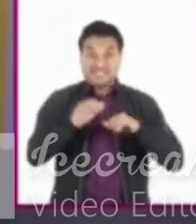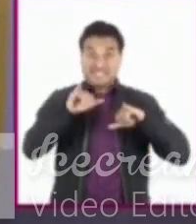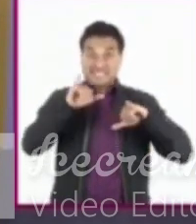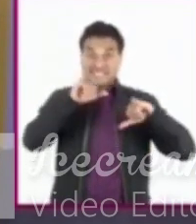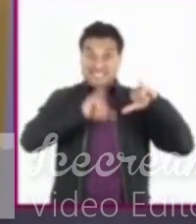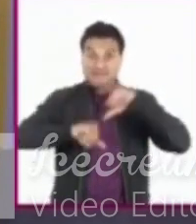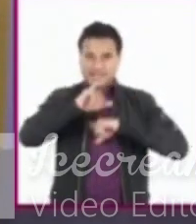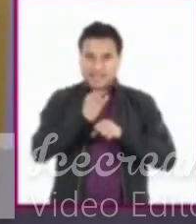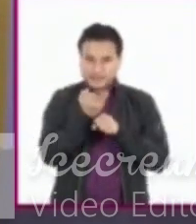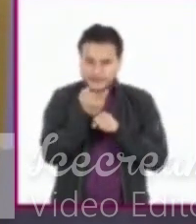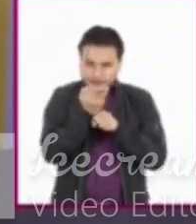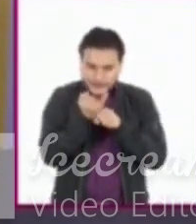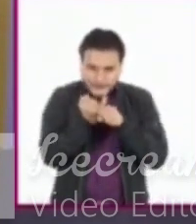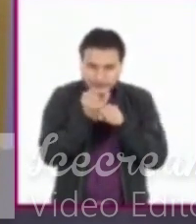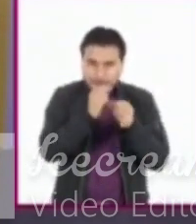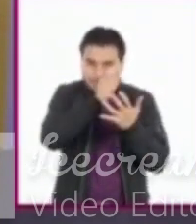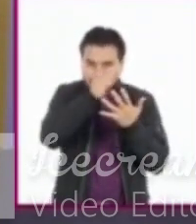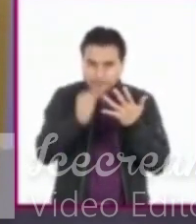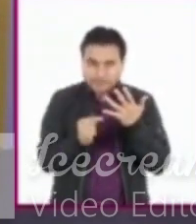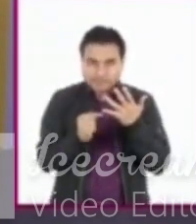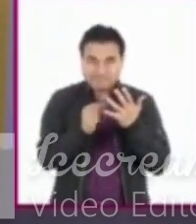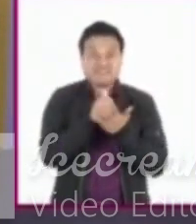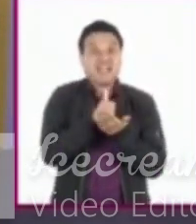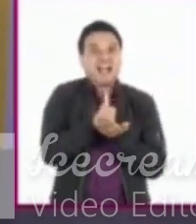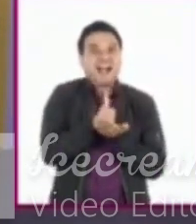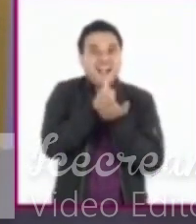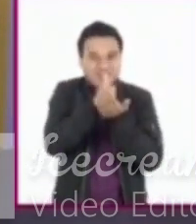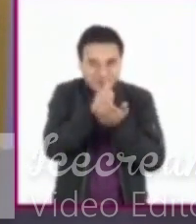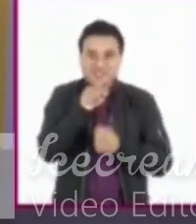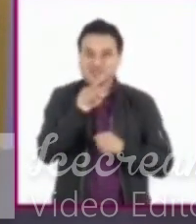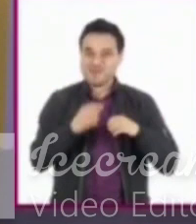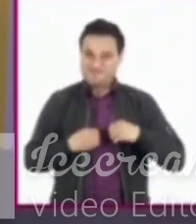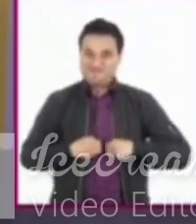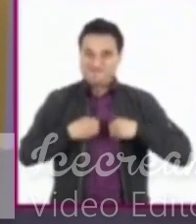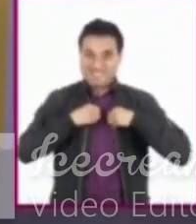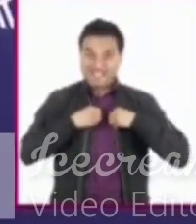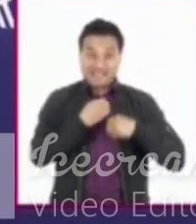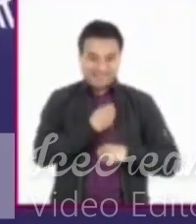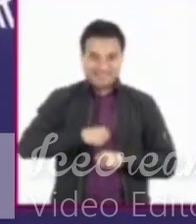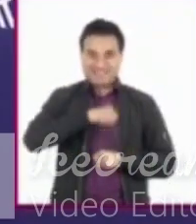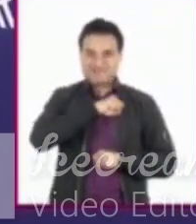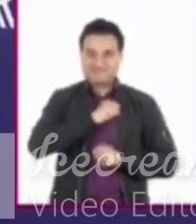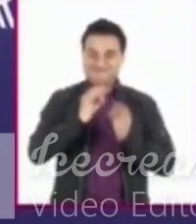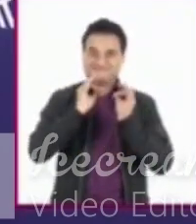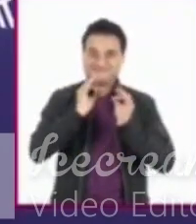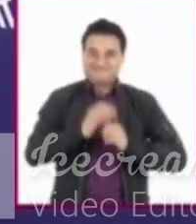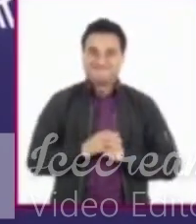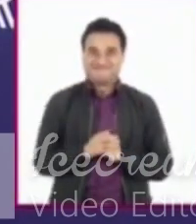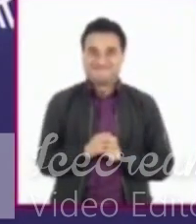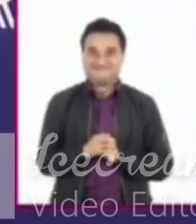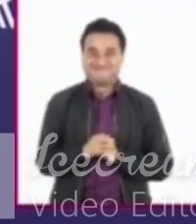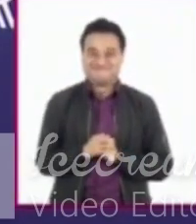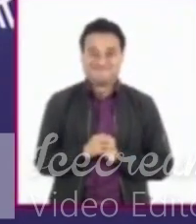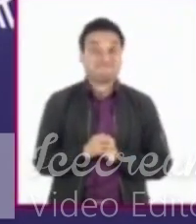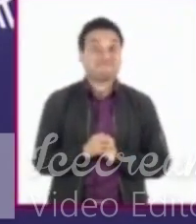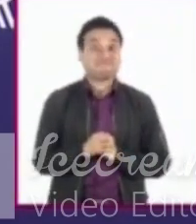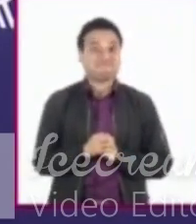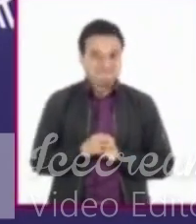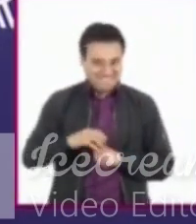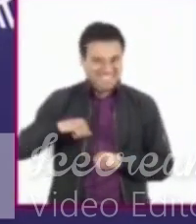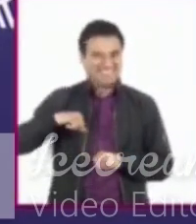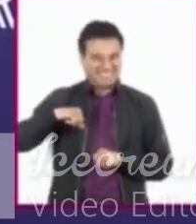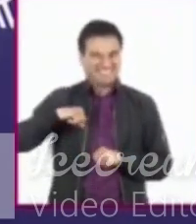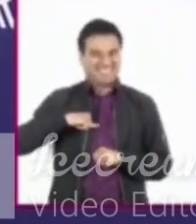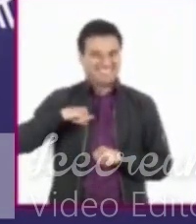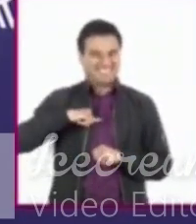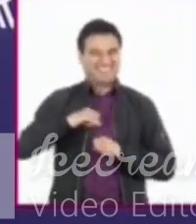químico en la satisfacción de necesidades básicas y en la salud. Es interesante e